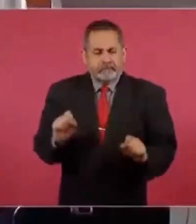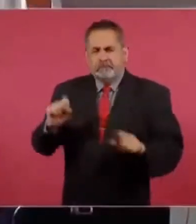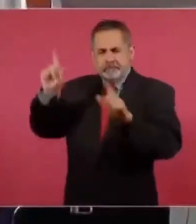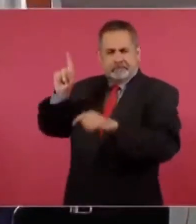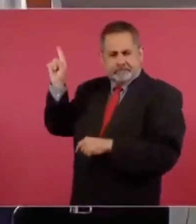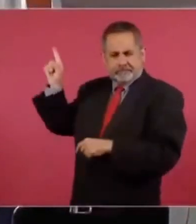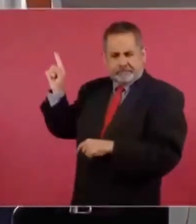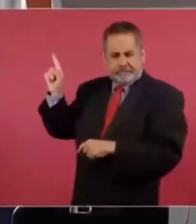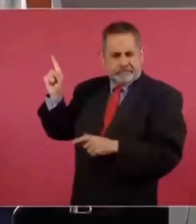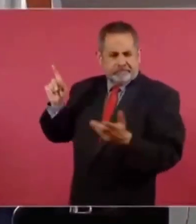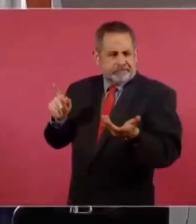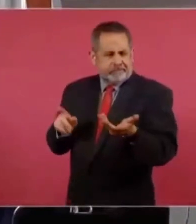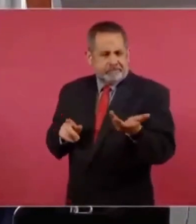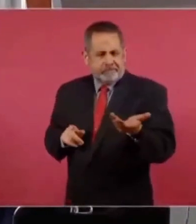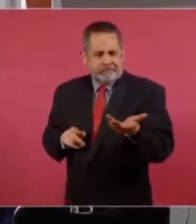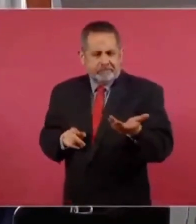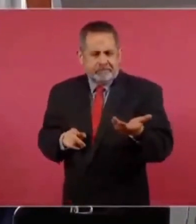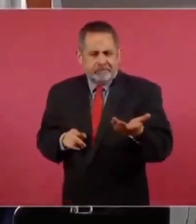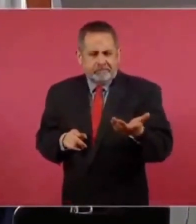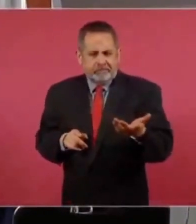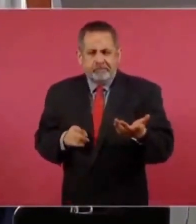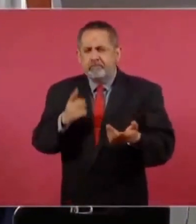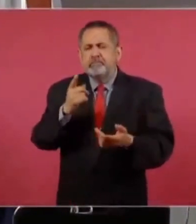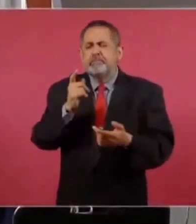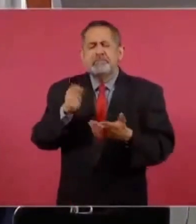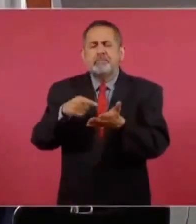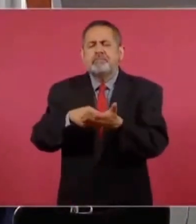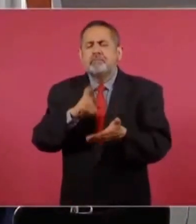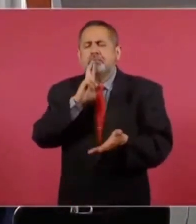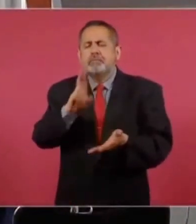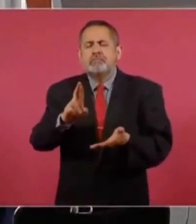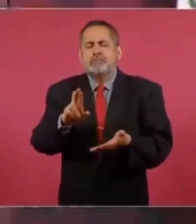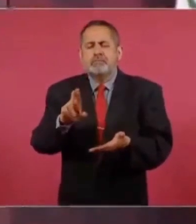ponlo, es un reporte